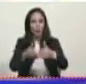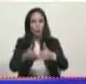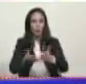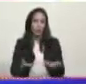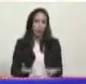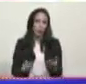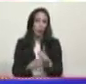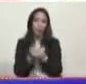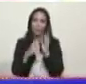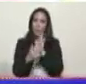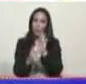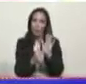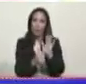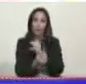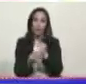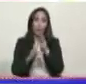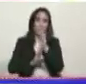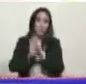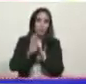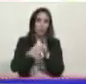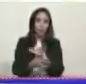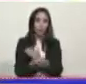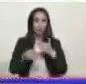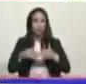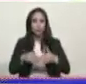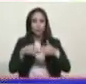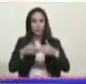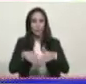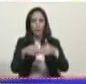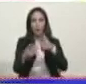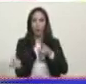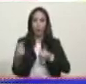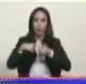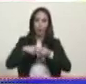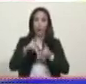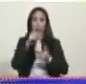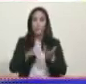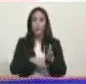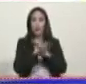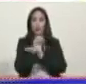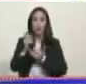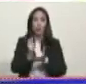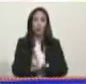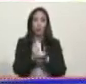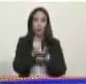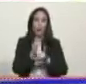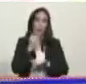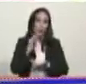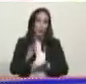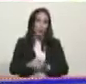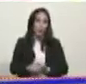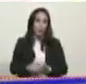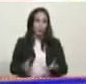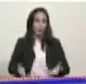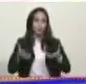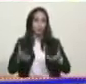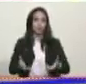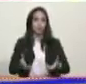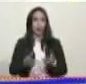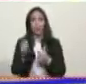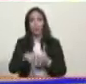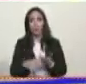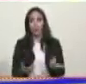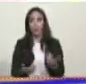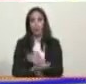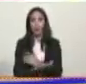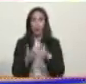modelo y prototipo para el desarrollo de embarcaciones con capacidad para hasta 1.500 toneladas. Asimismo, nos permitiría darle lógica a